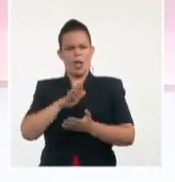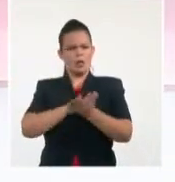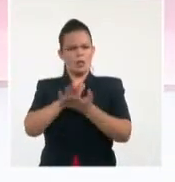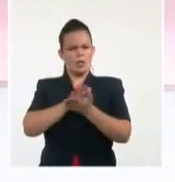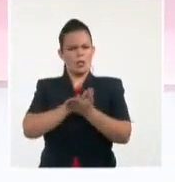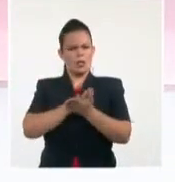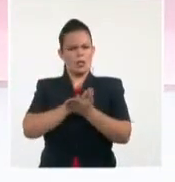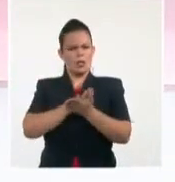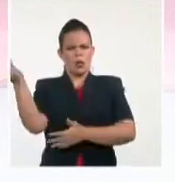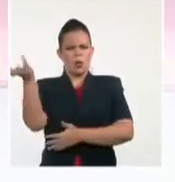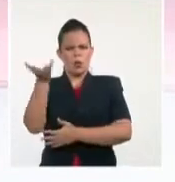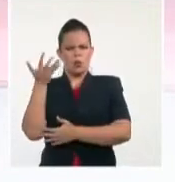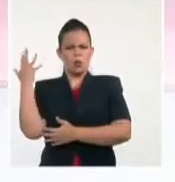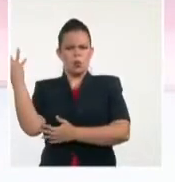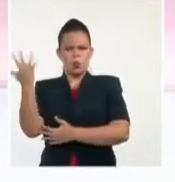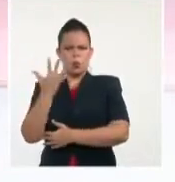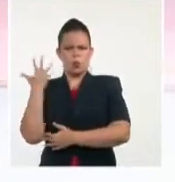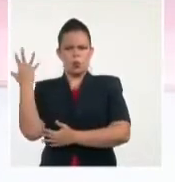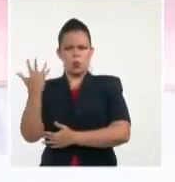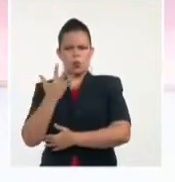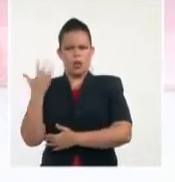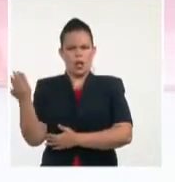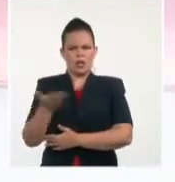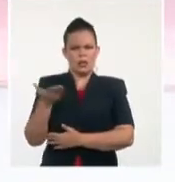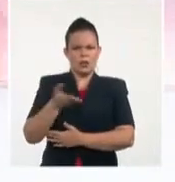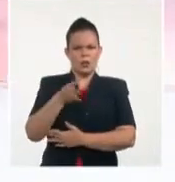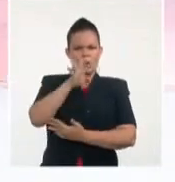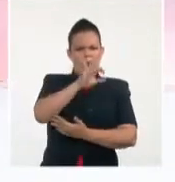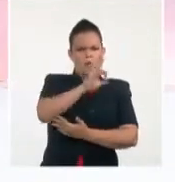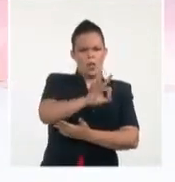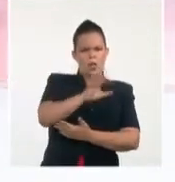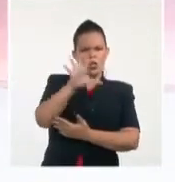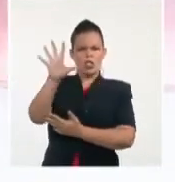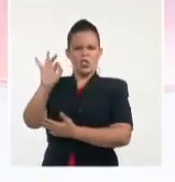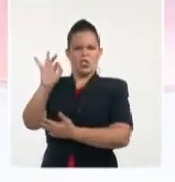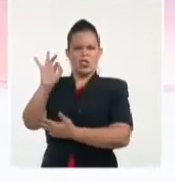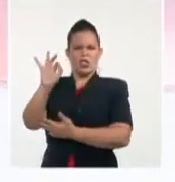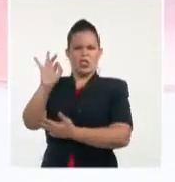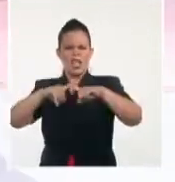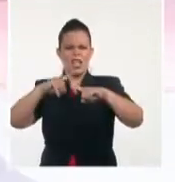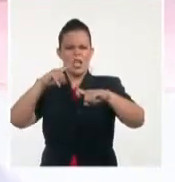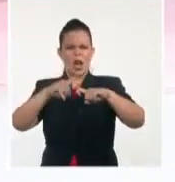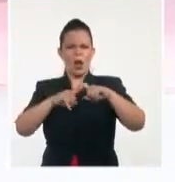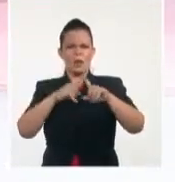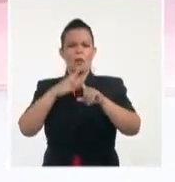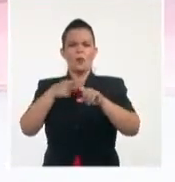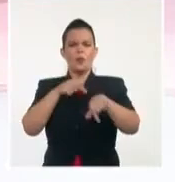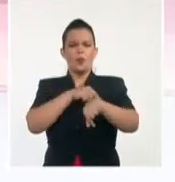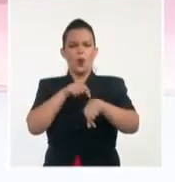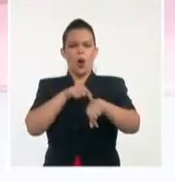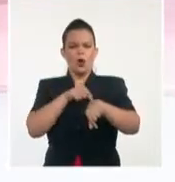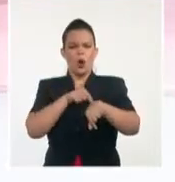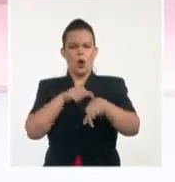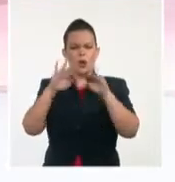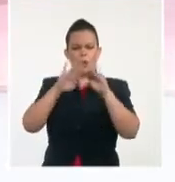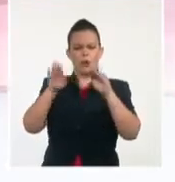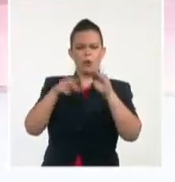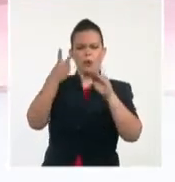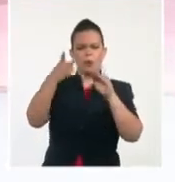de 48 kilómetros por hora en la zona tropical por debajo de la latitud y se